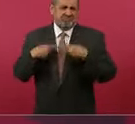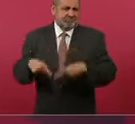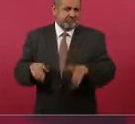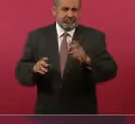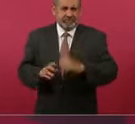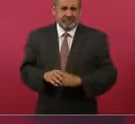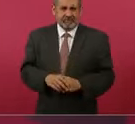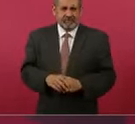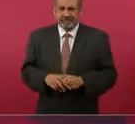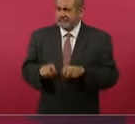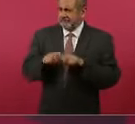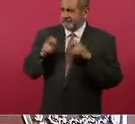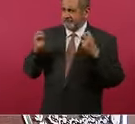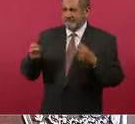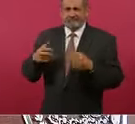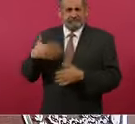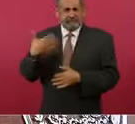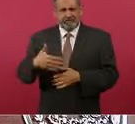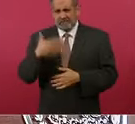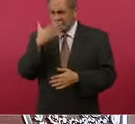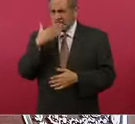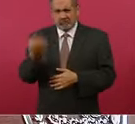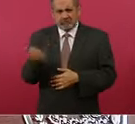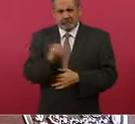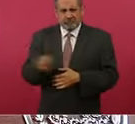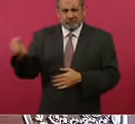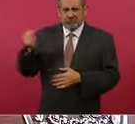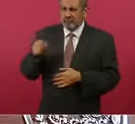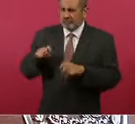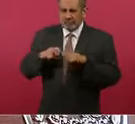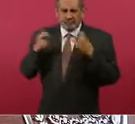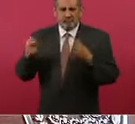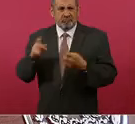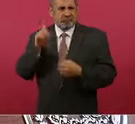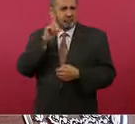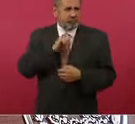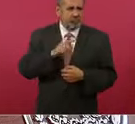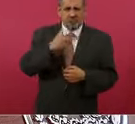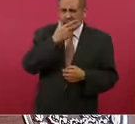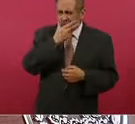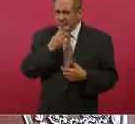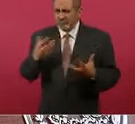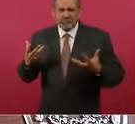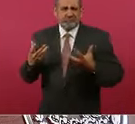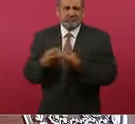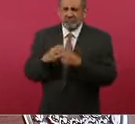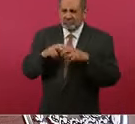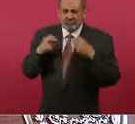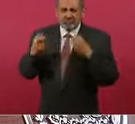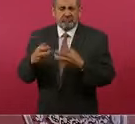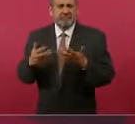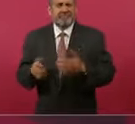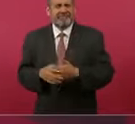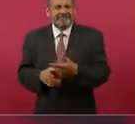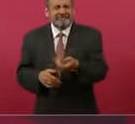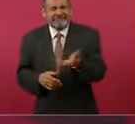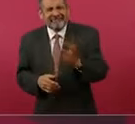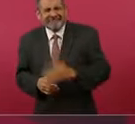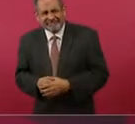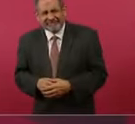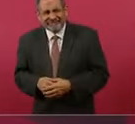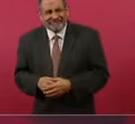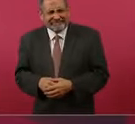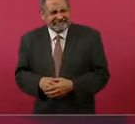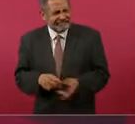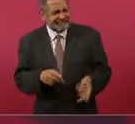tenemos un gabinete muy bueno de mujeres, de hombres, ¿qué tiene que ver? Siempre lo